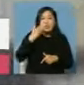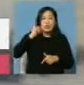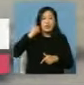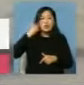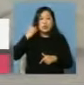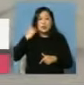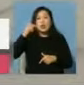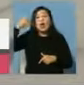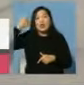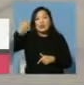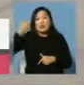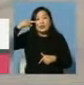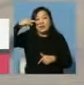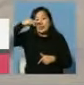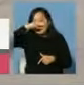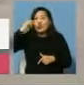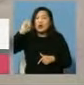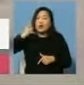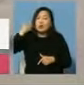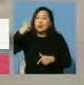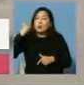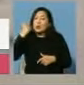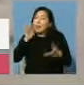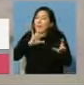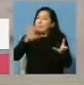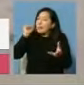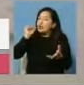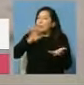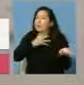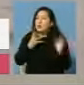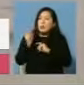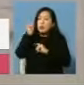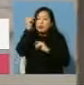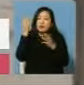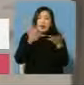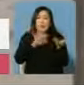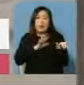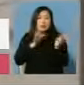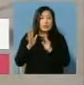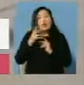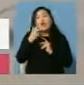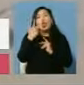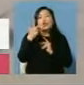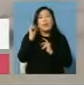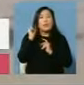a costar 67,99. Más o menos, para que tengan una idea de promedio, son